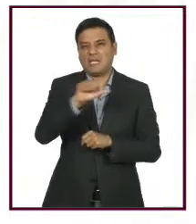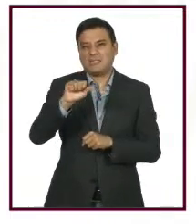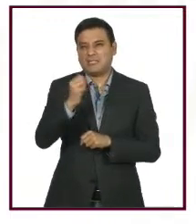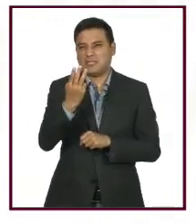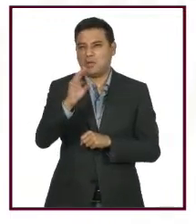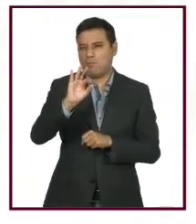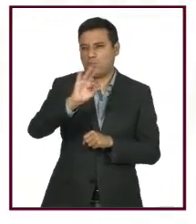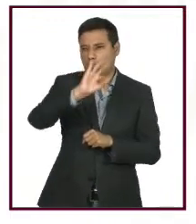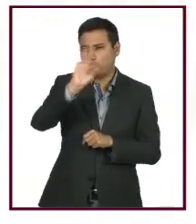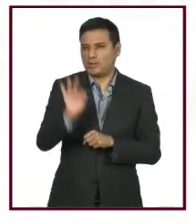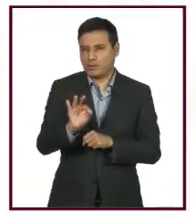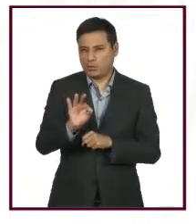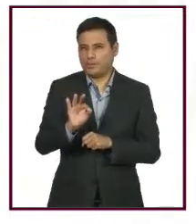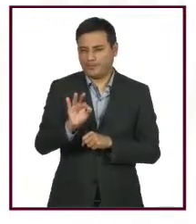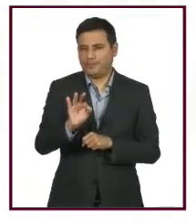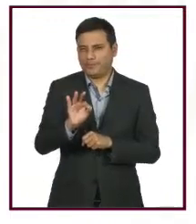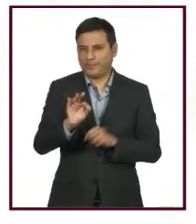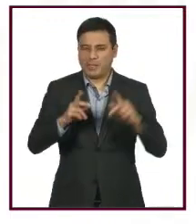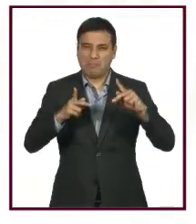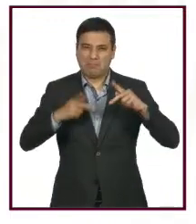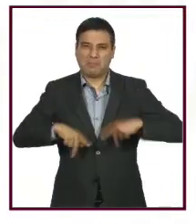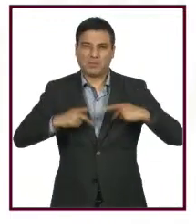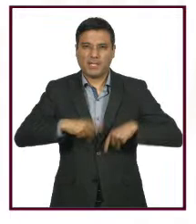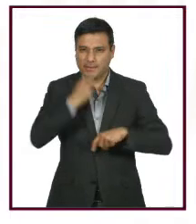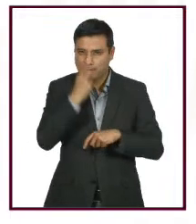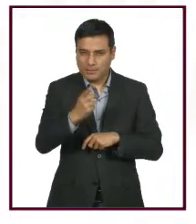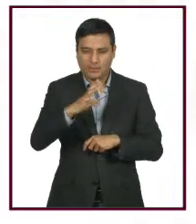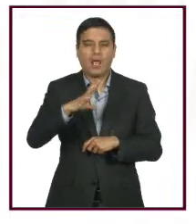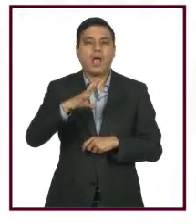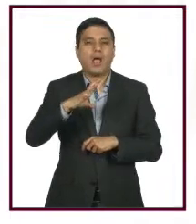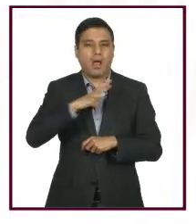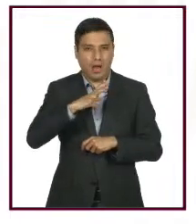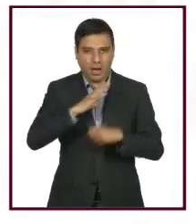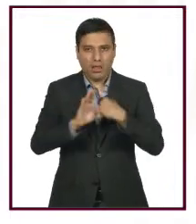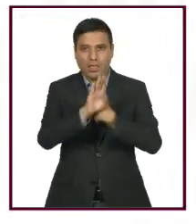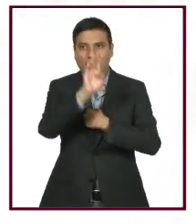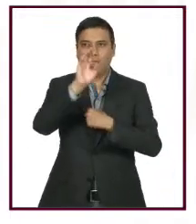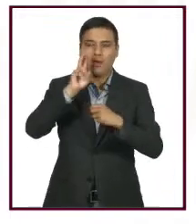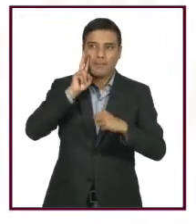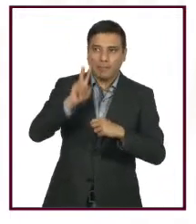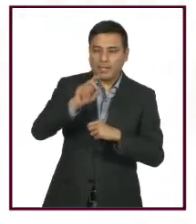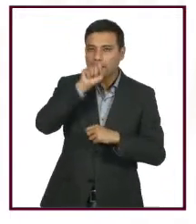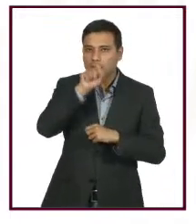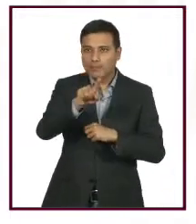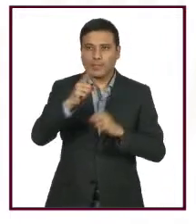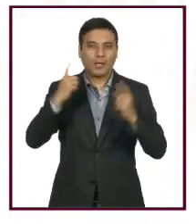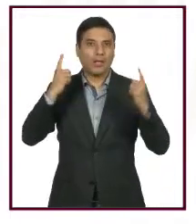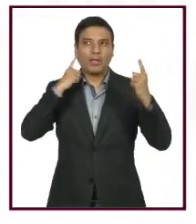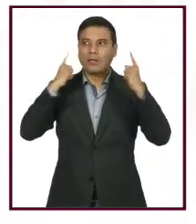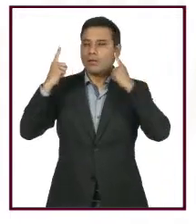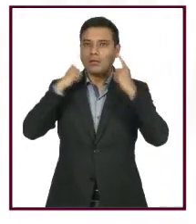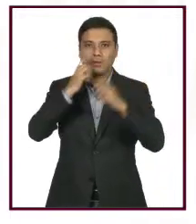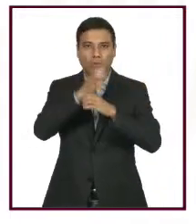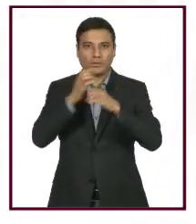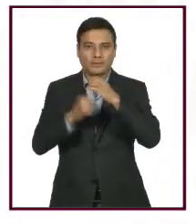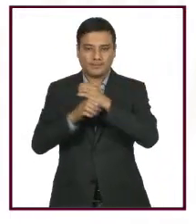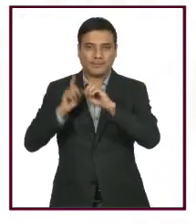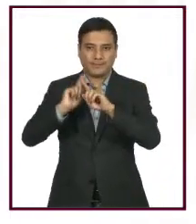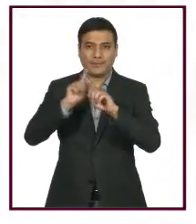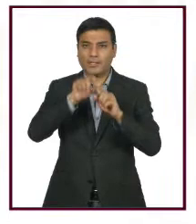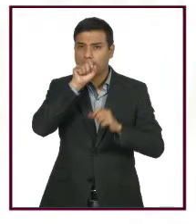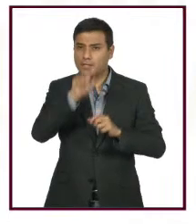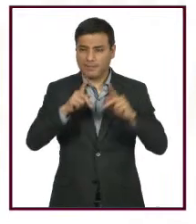76% que llegan a presentar estos síntomas. Diferentes también estudios han identificado una prevalencia